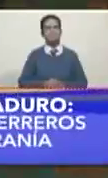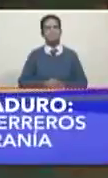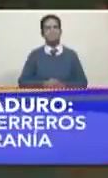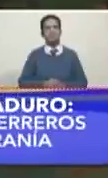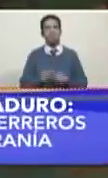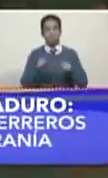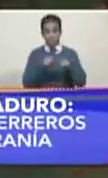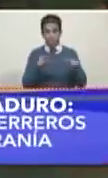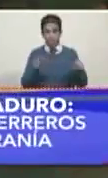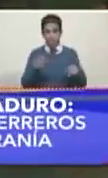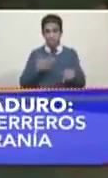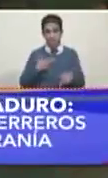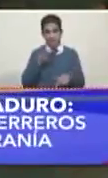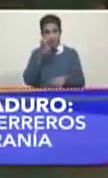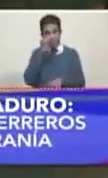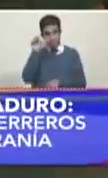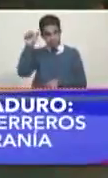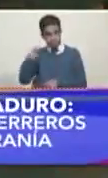¿Quieren escuchar a Cilia?